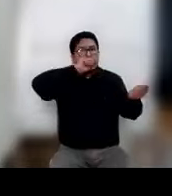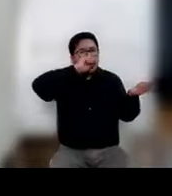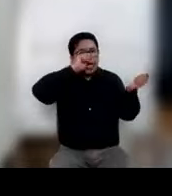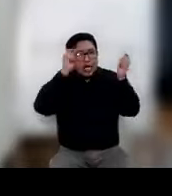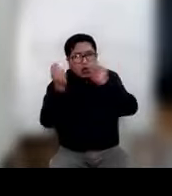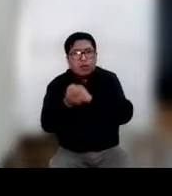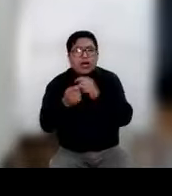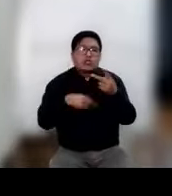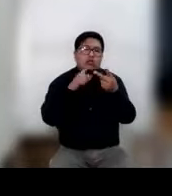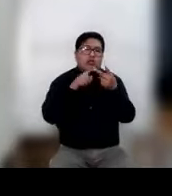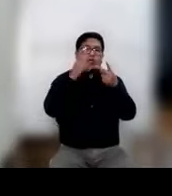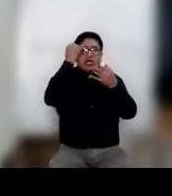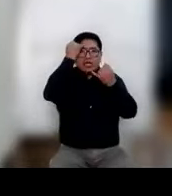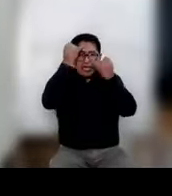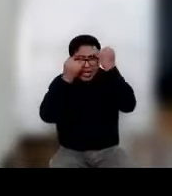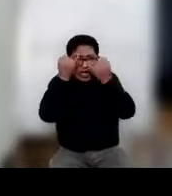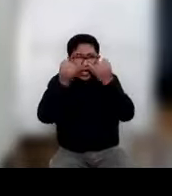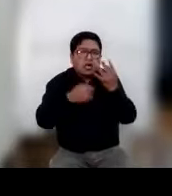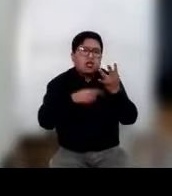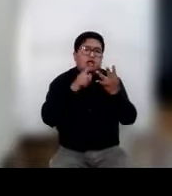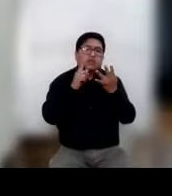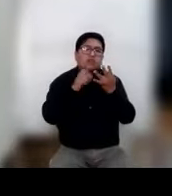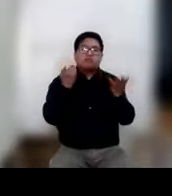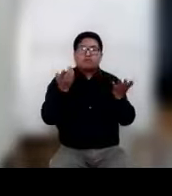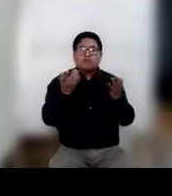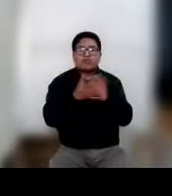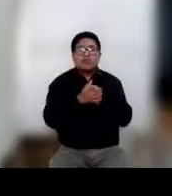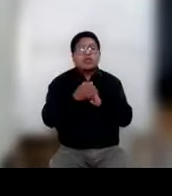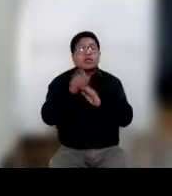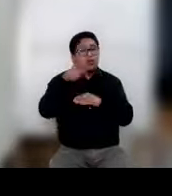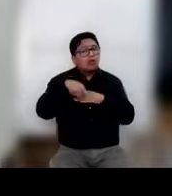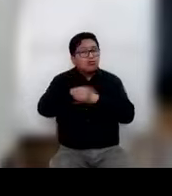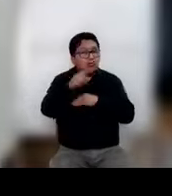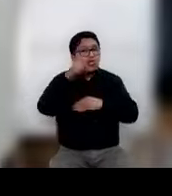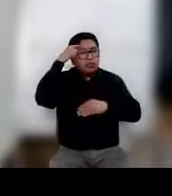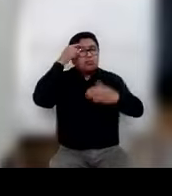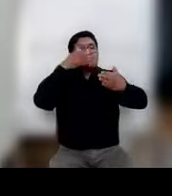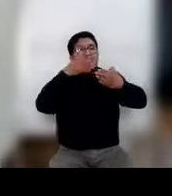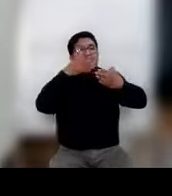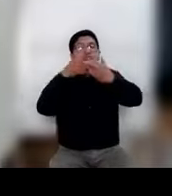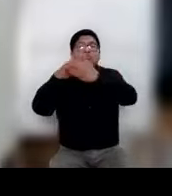de ideas que puedan surgir en pos de superar esta situación